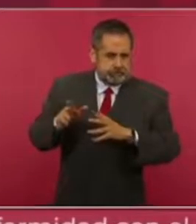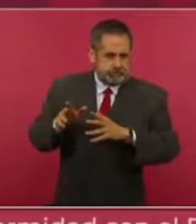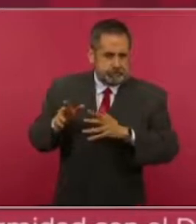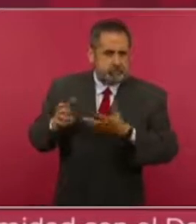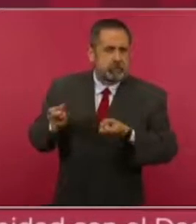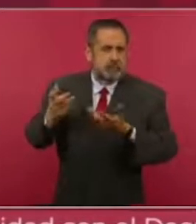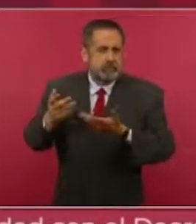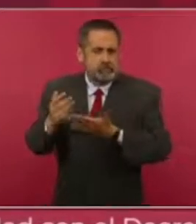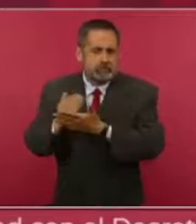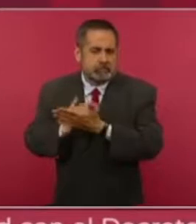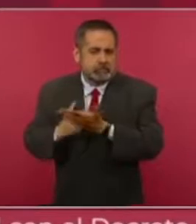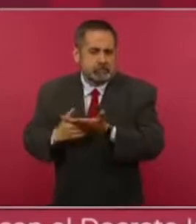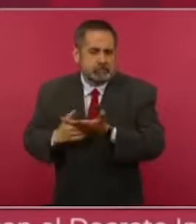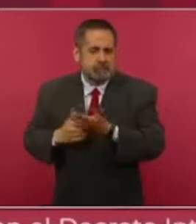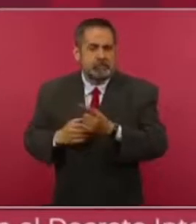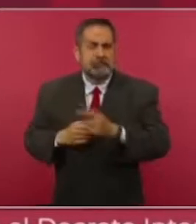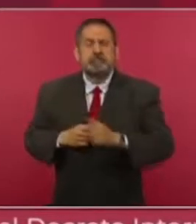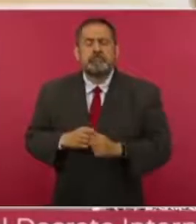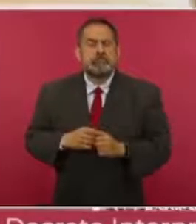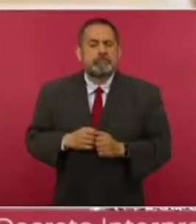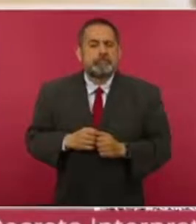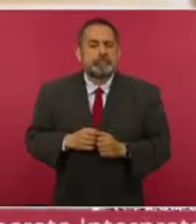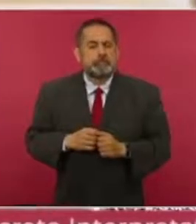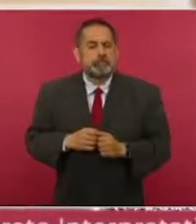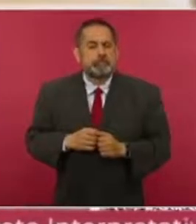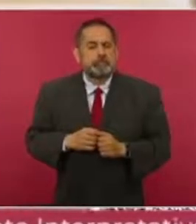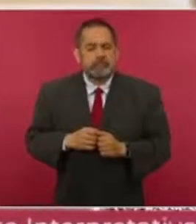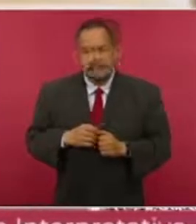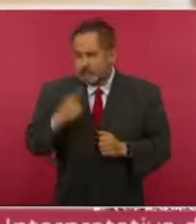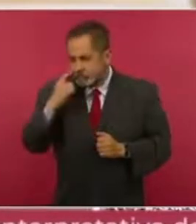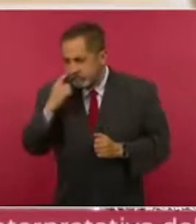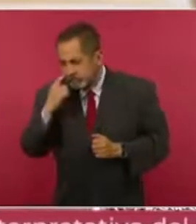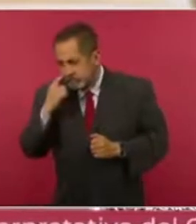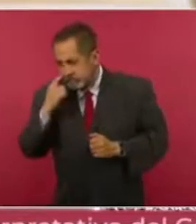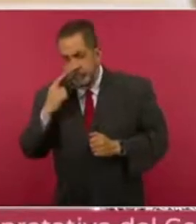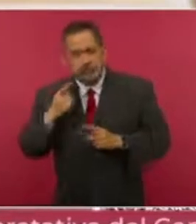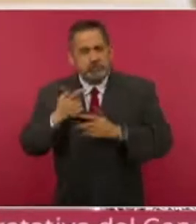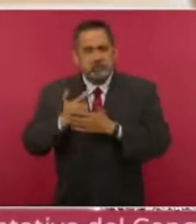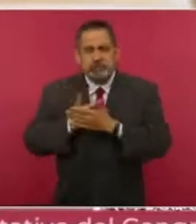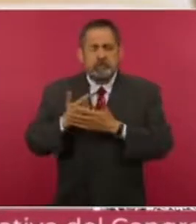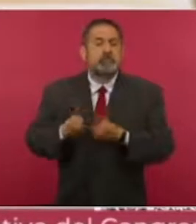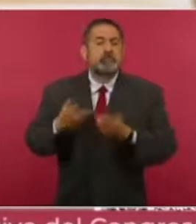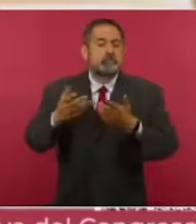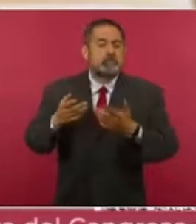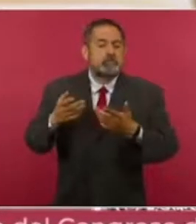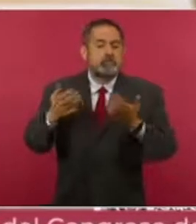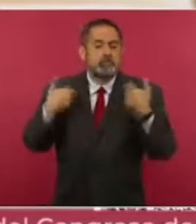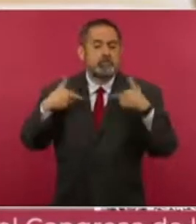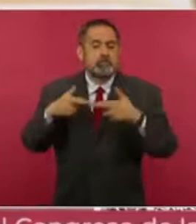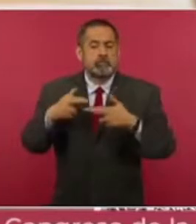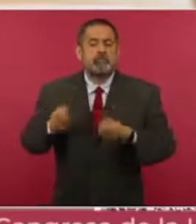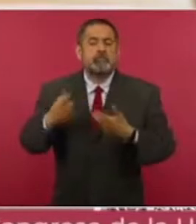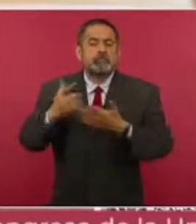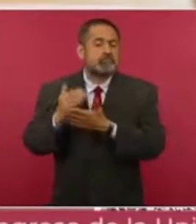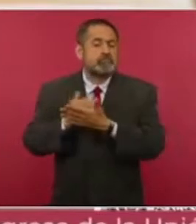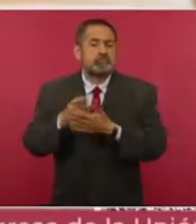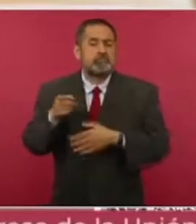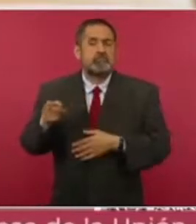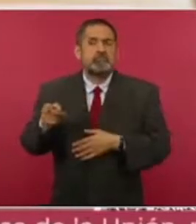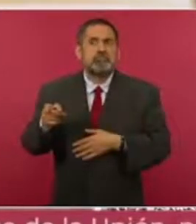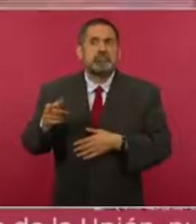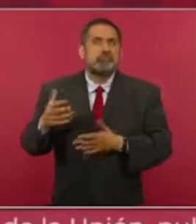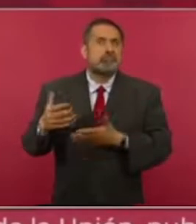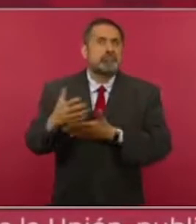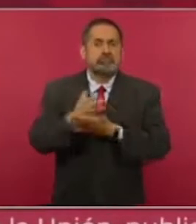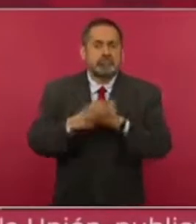Y en una primera aproximación, en un primer análisis, el maestro trae